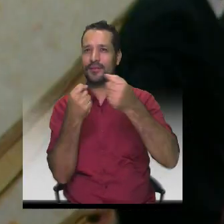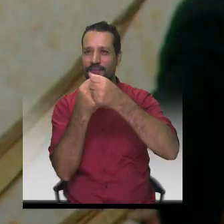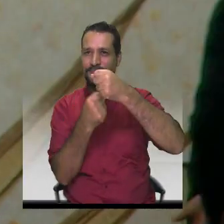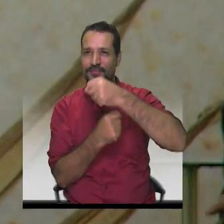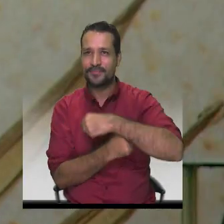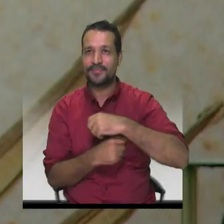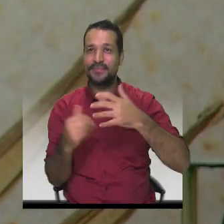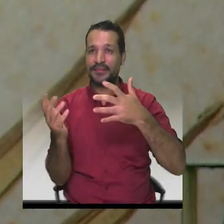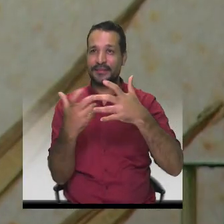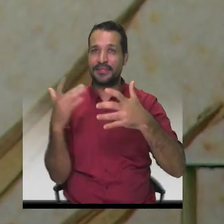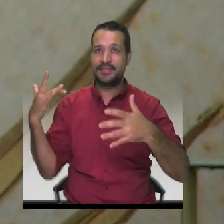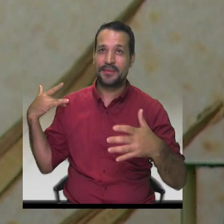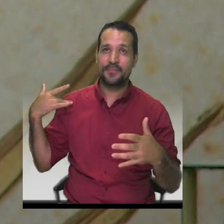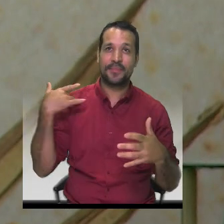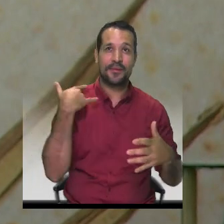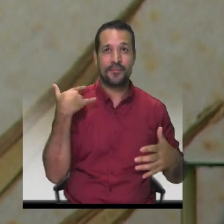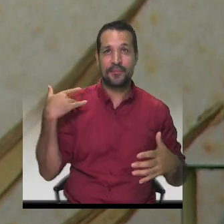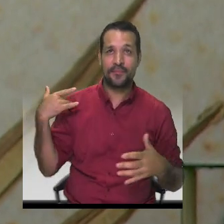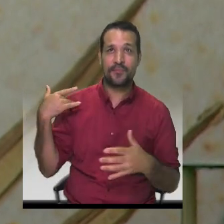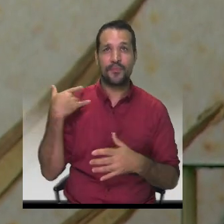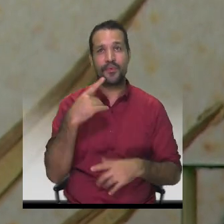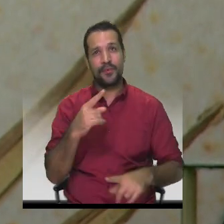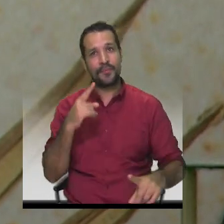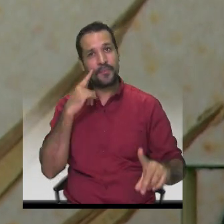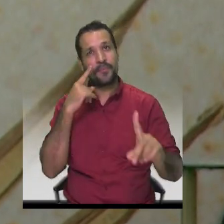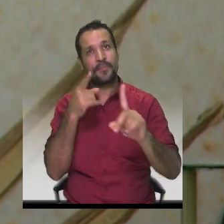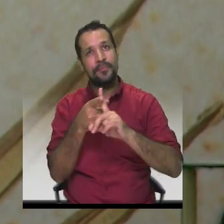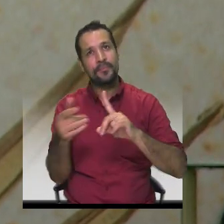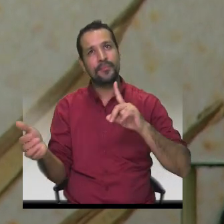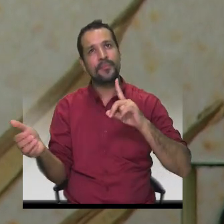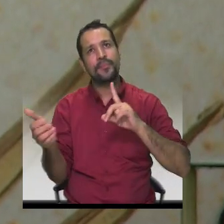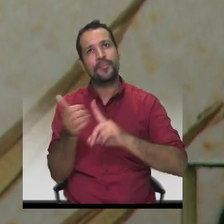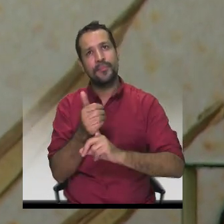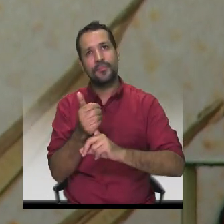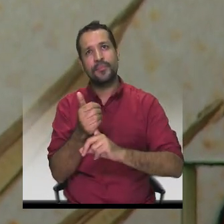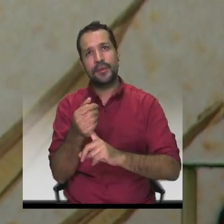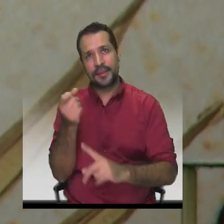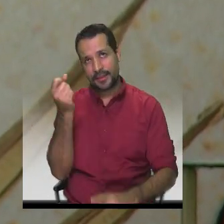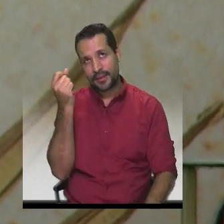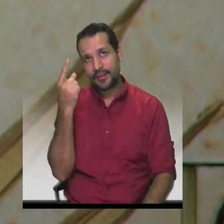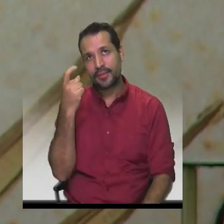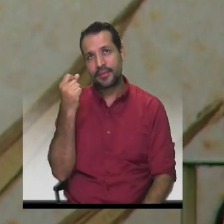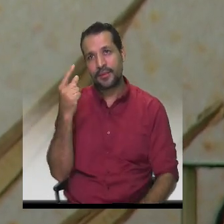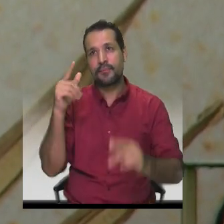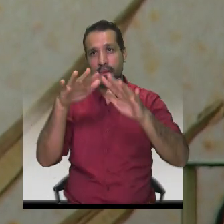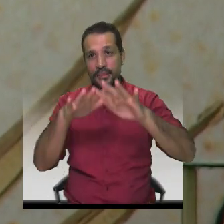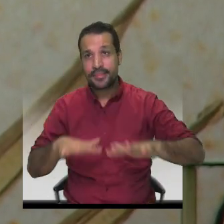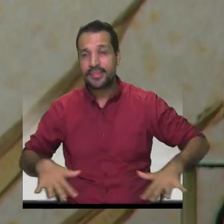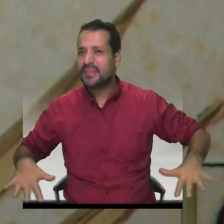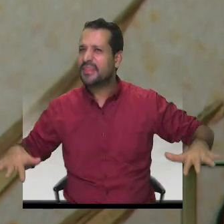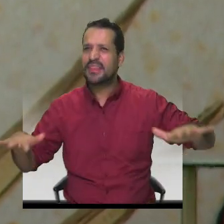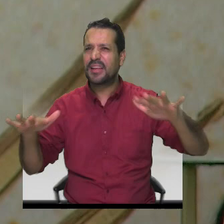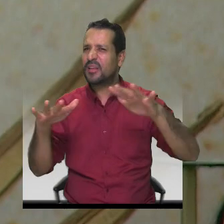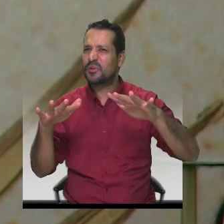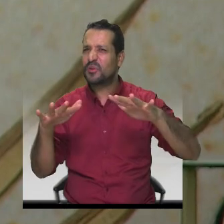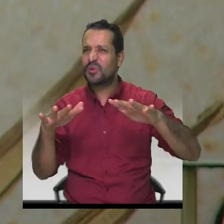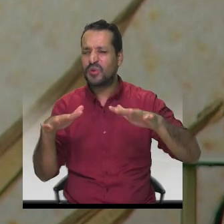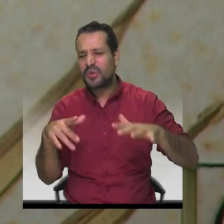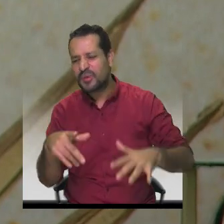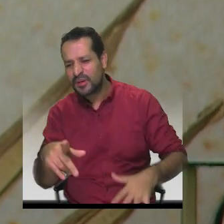moda se podría lograr si nosotros comprendiéramos bien el territorio en el que estamos